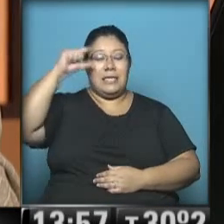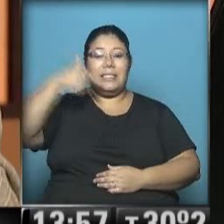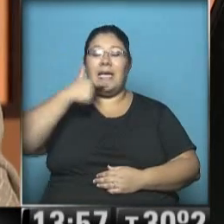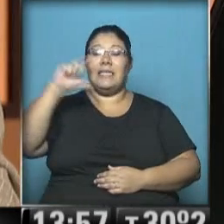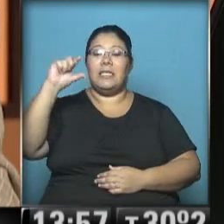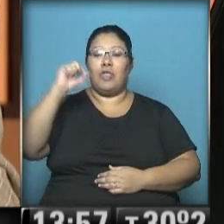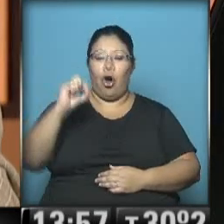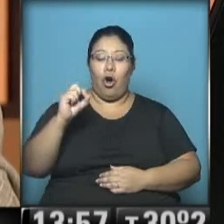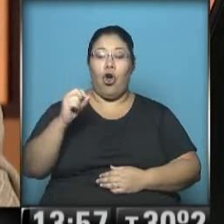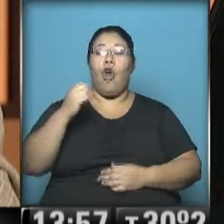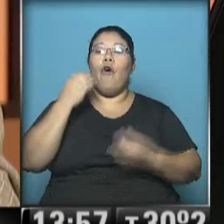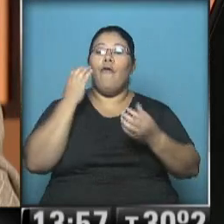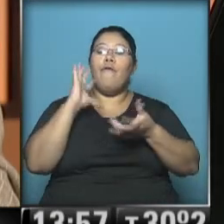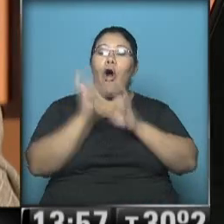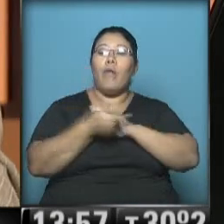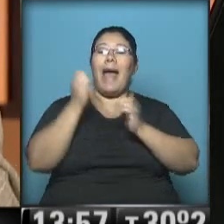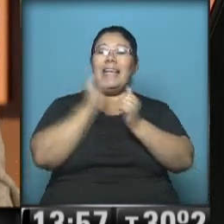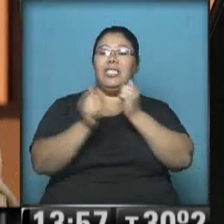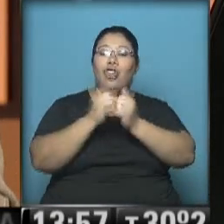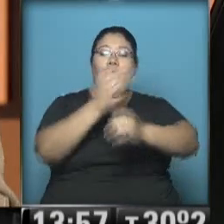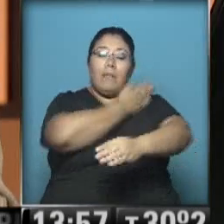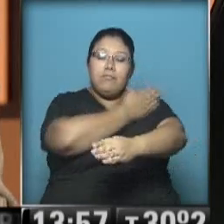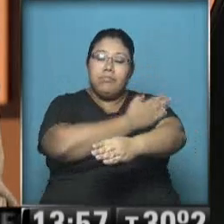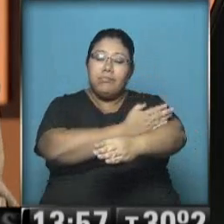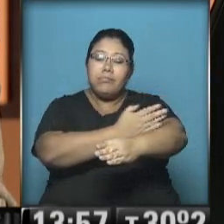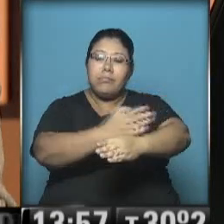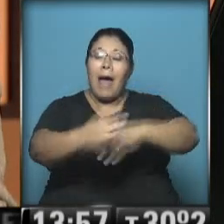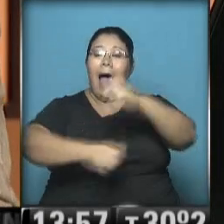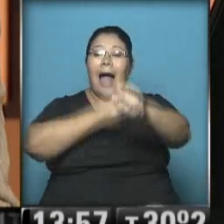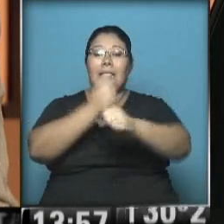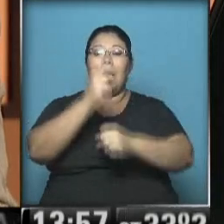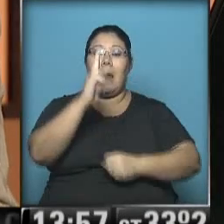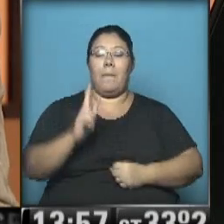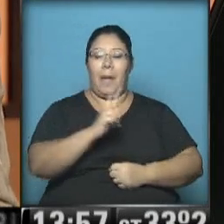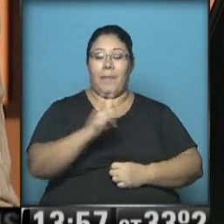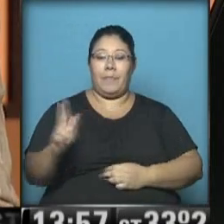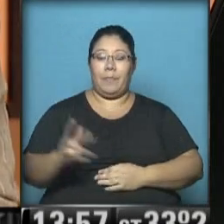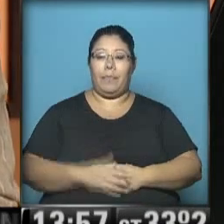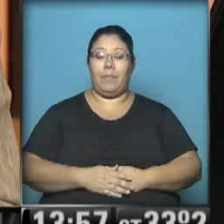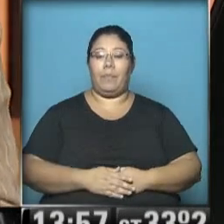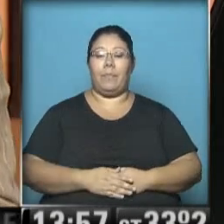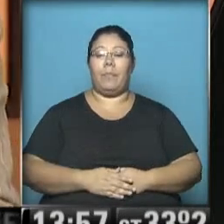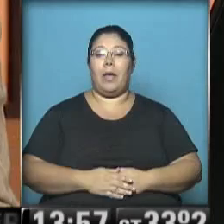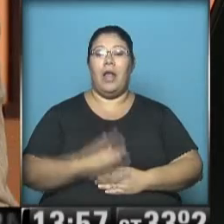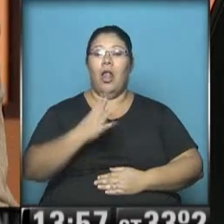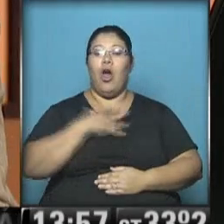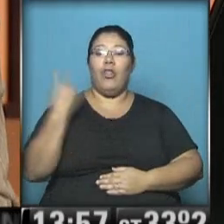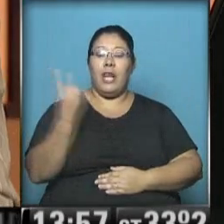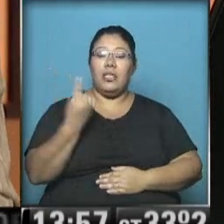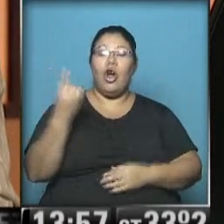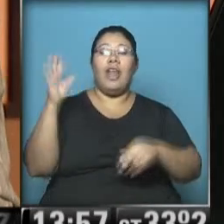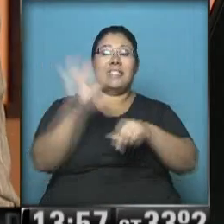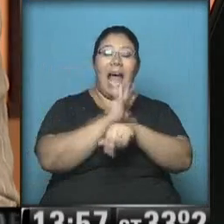papa. La película está dirigida por Daniel Lucchetti y protagonizada por Rodrigo de la Serna, Muriel Santana, Pompeyo Audibert y Mercedes